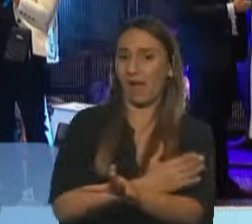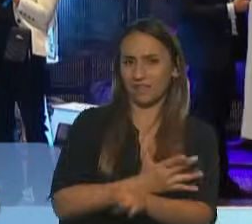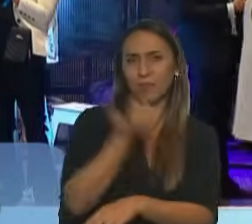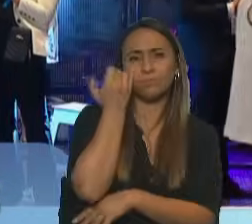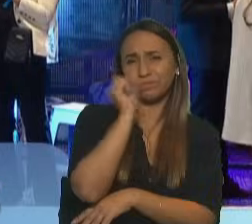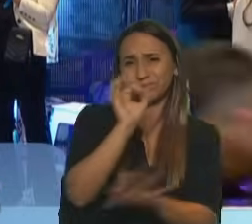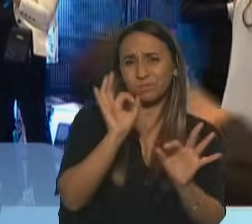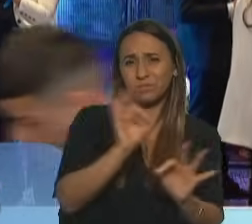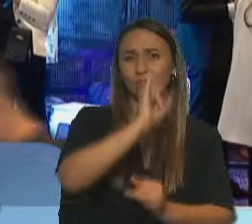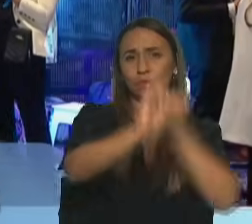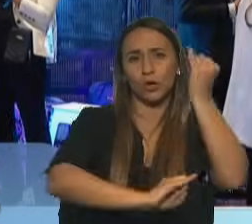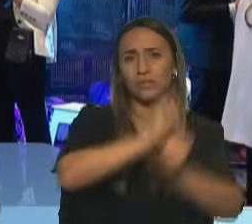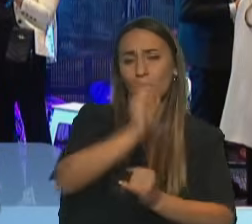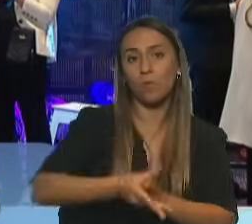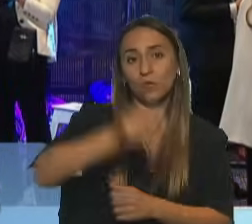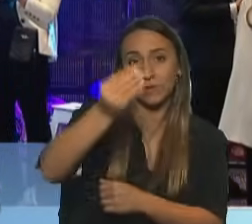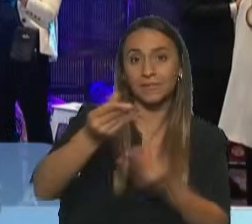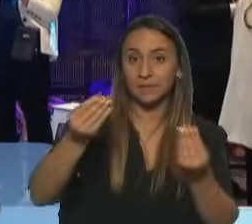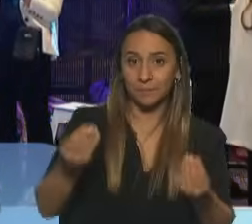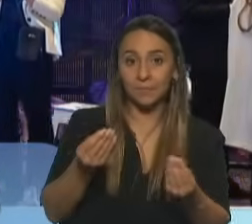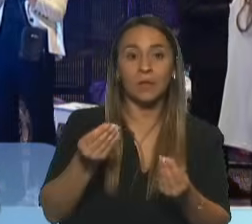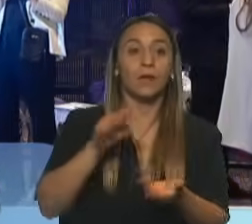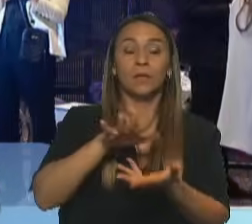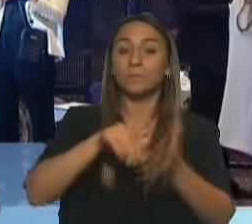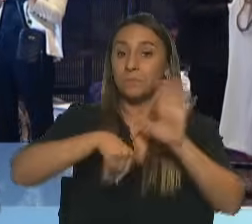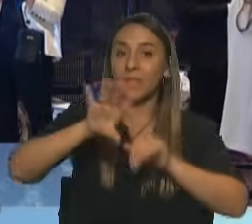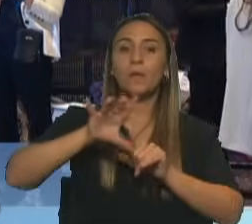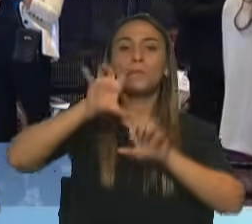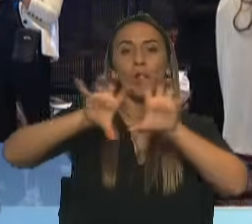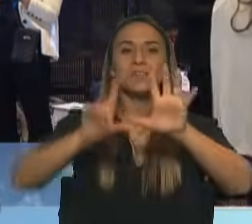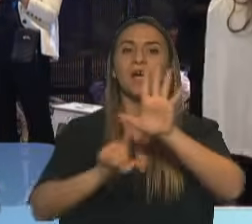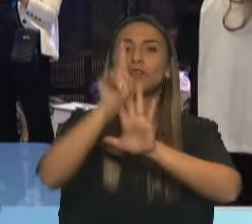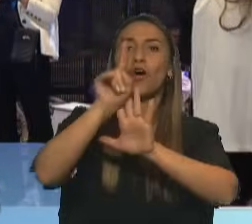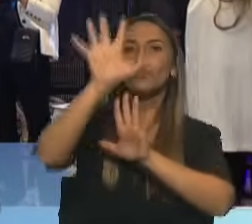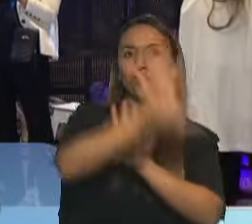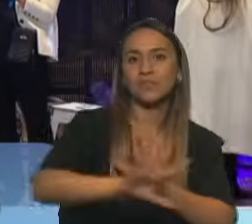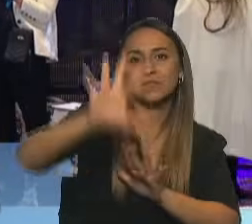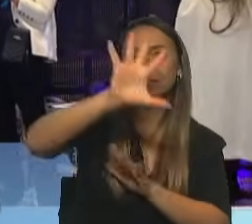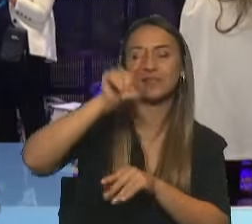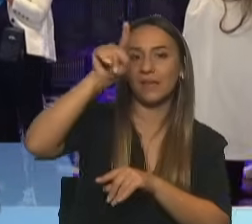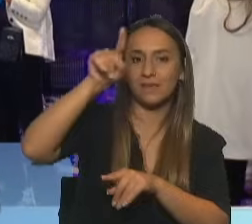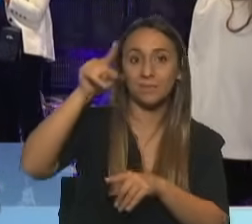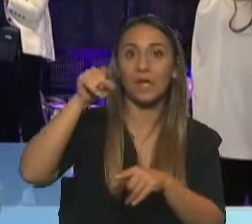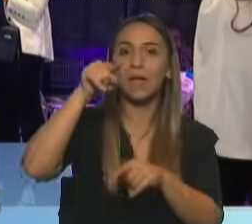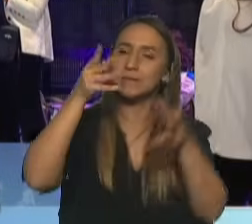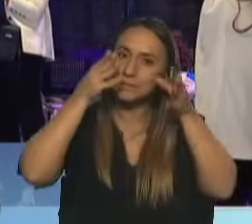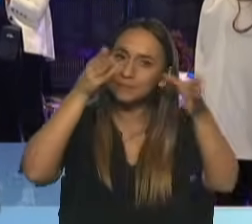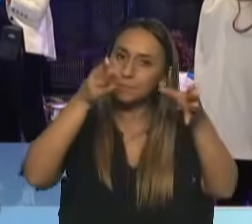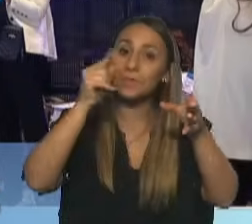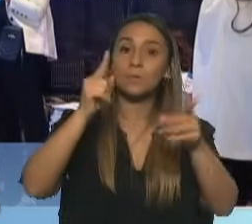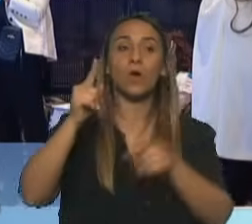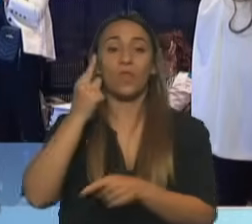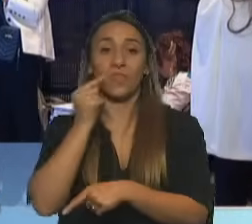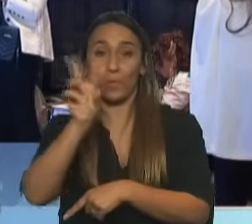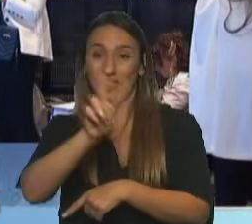mucho acá en cierre de edición, tenía que ver con la apuesta que había sobre el Norte Grande, que fue el mismo lugar donde se apostó en lo que fue la previa al